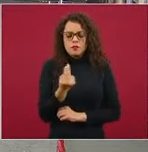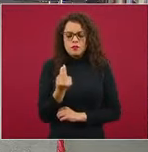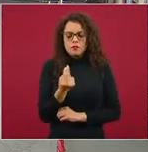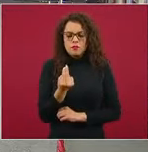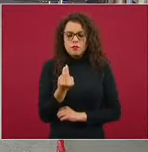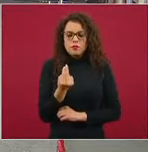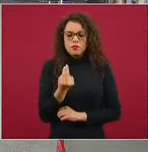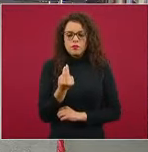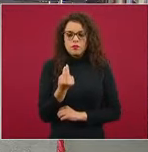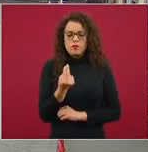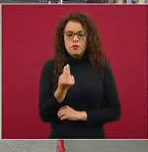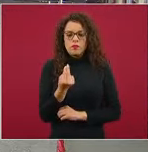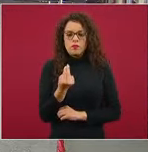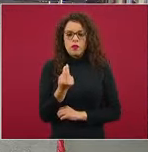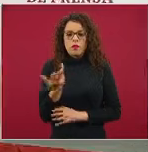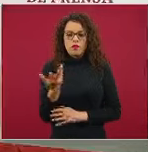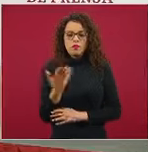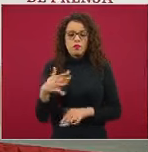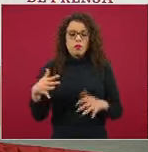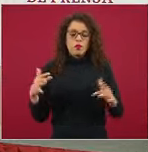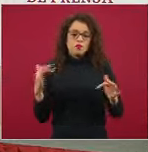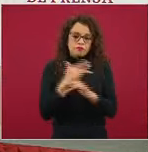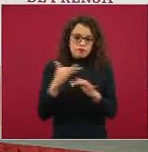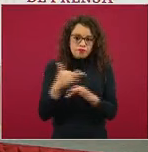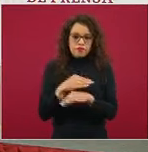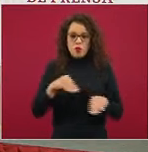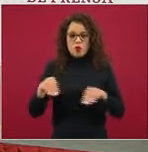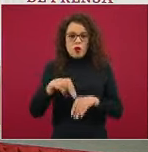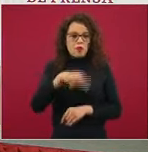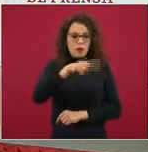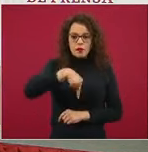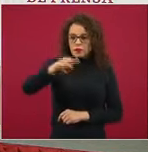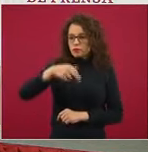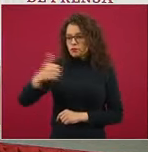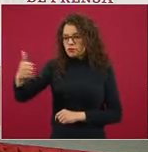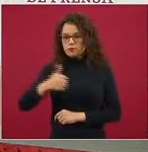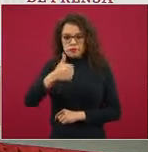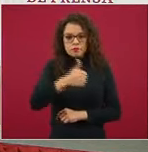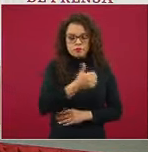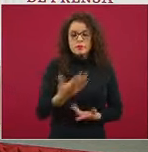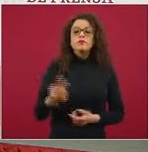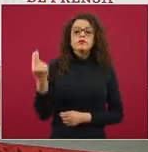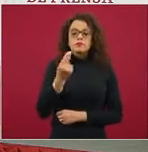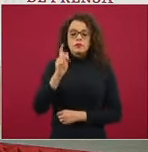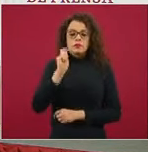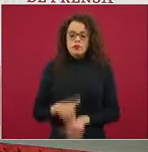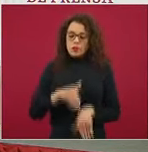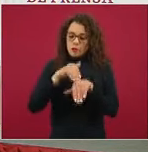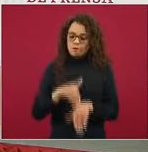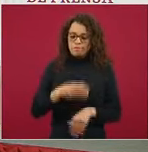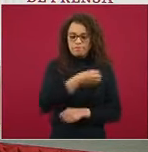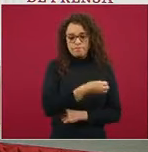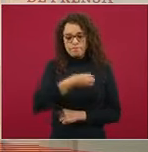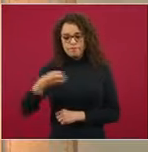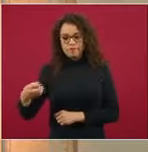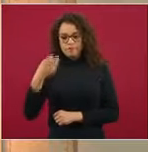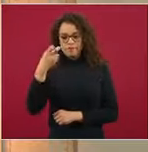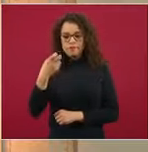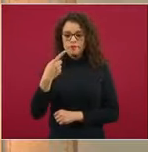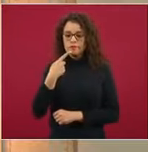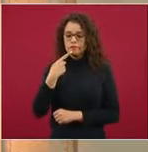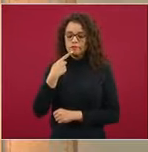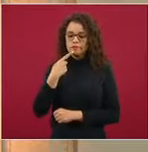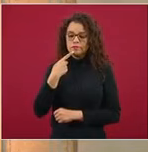través del mismo, pues entonces tenga presente el obedecer, el acatar estas actividades, porque todas ellas